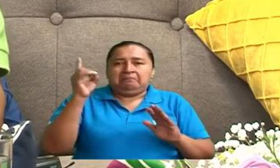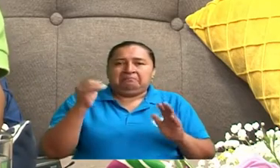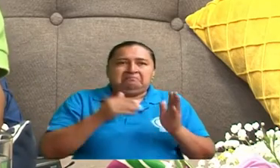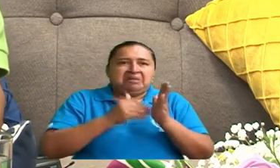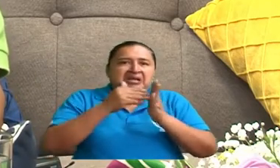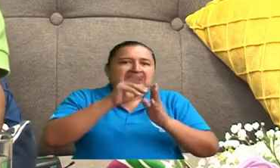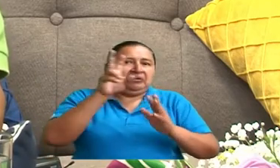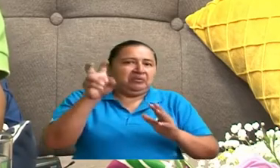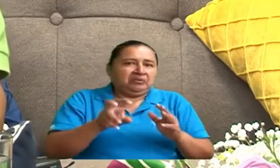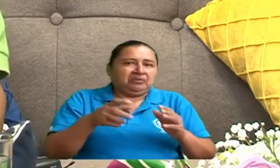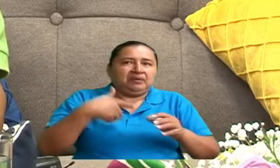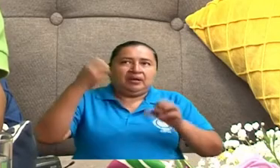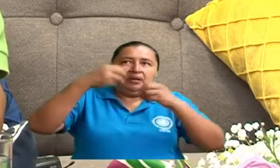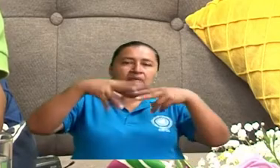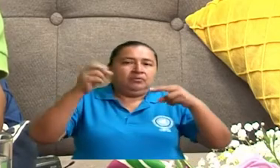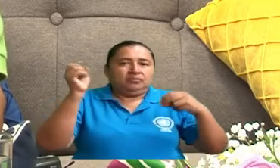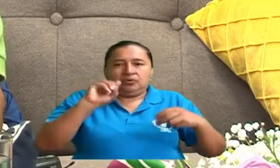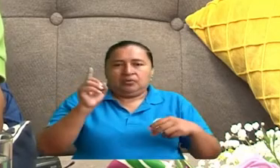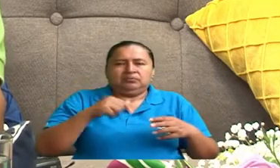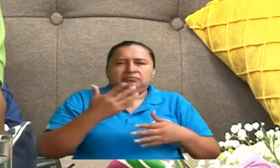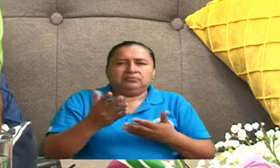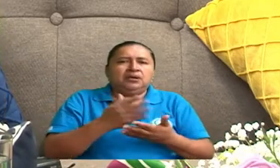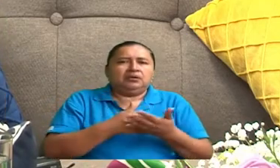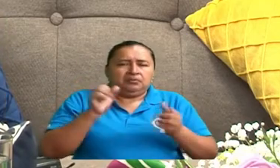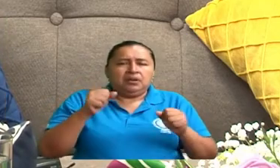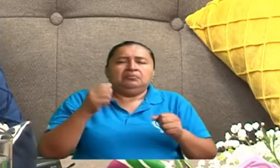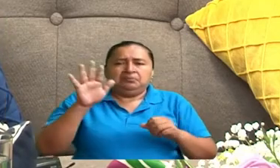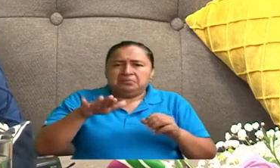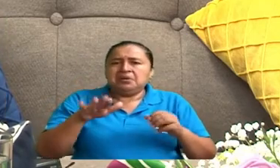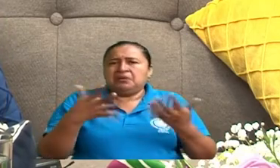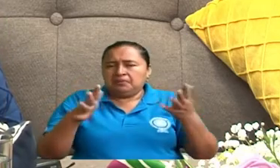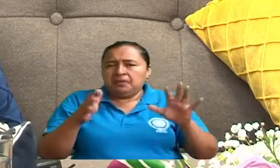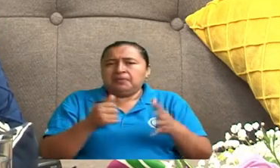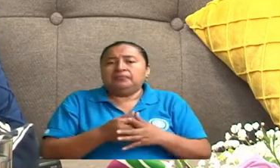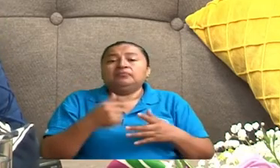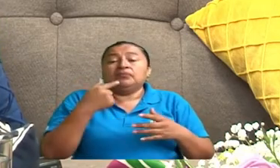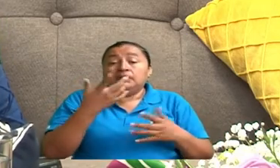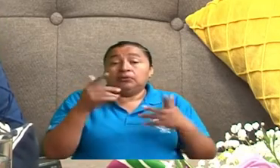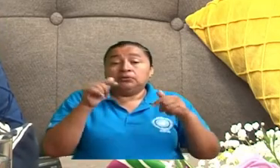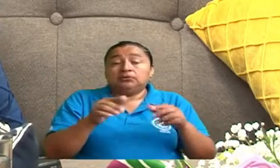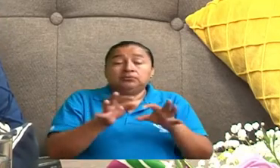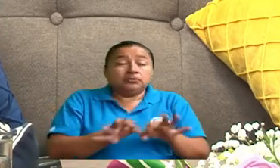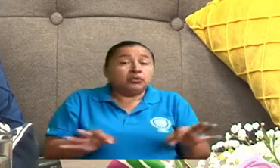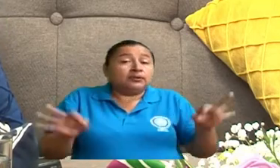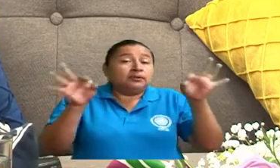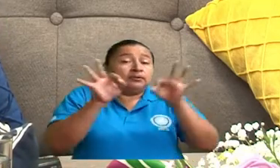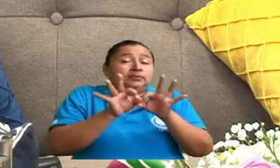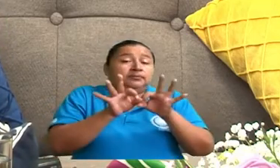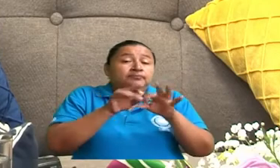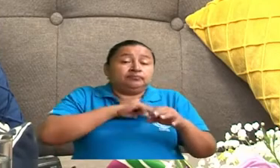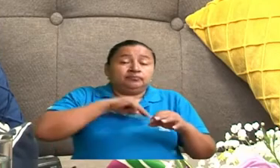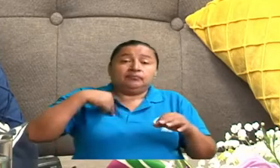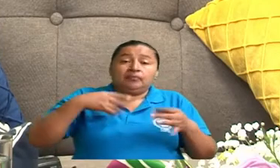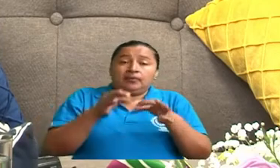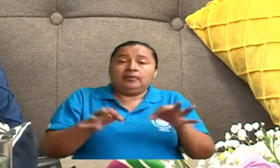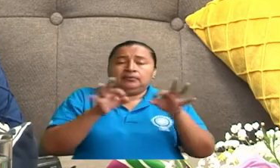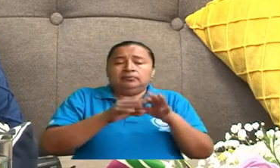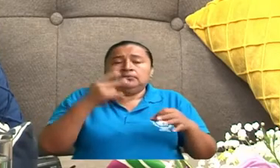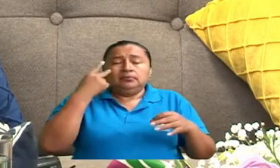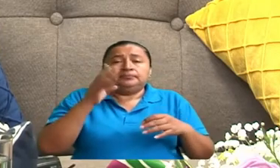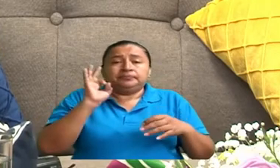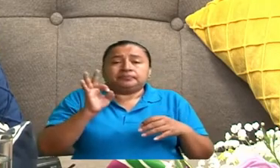córdoba en energía, ¿no? Claro, ¿ya?, que es algo rentable. Pues entonces, para nosotros es importante, ¿verdad?, ver bien